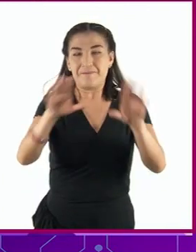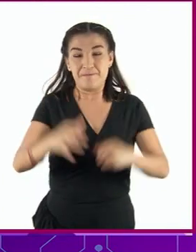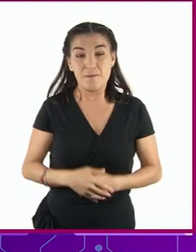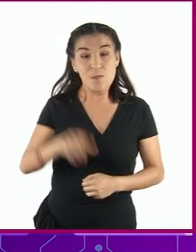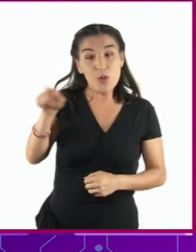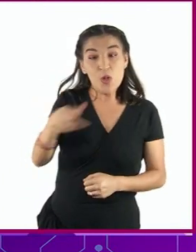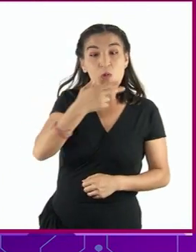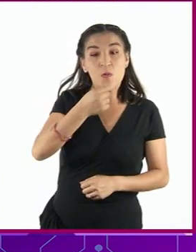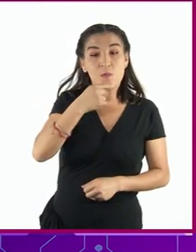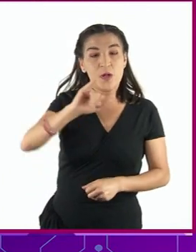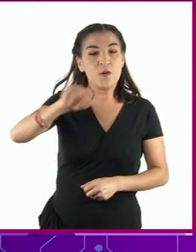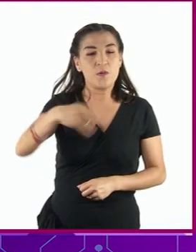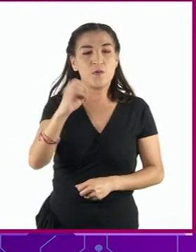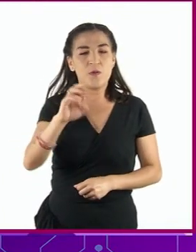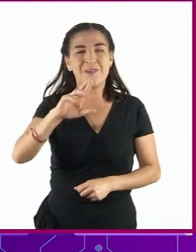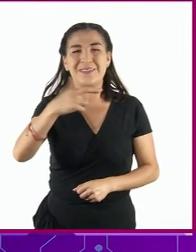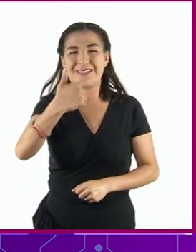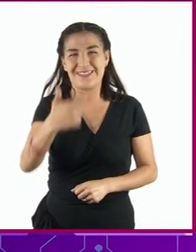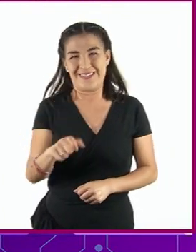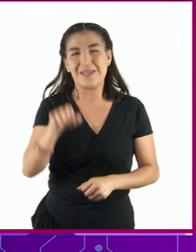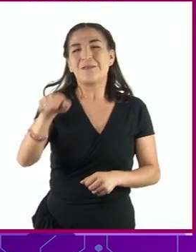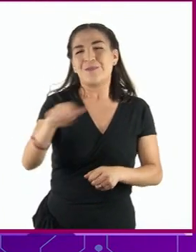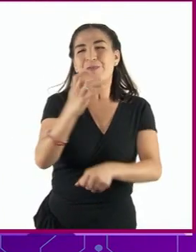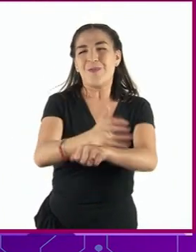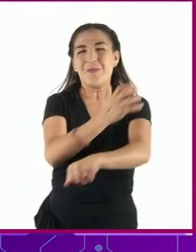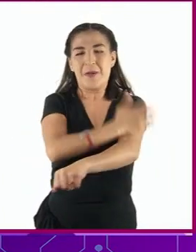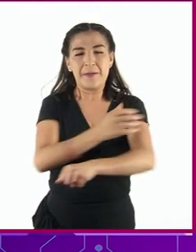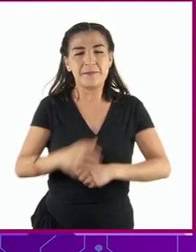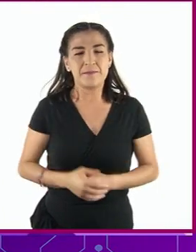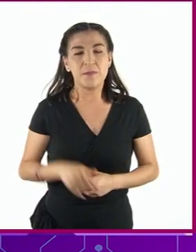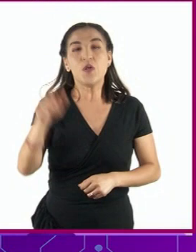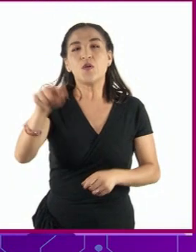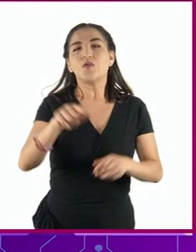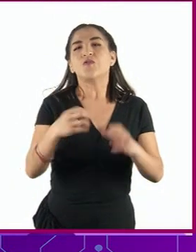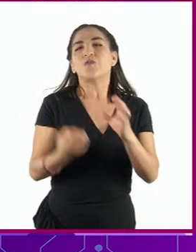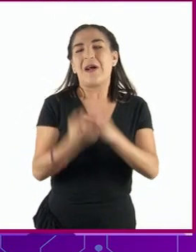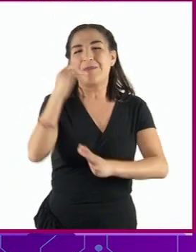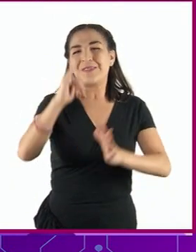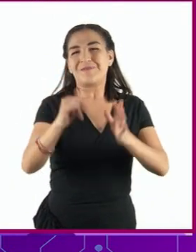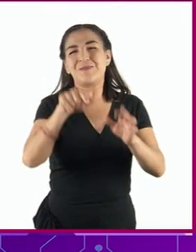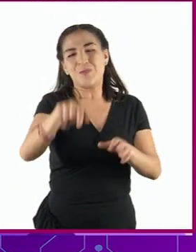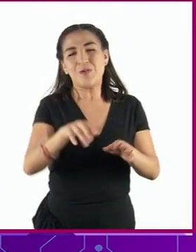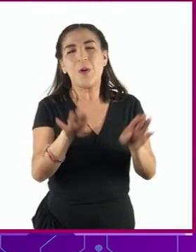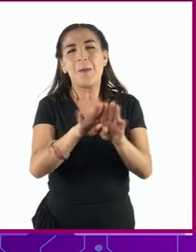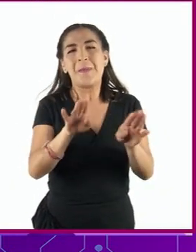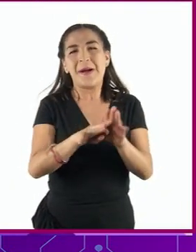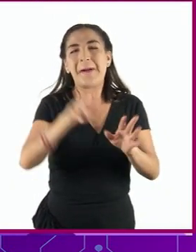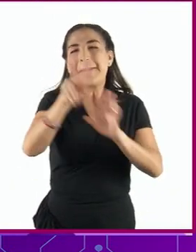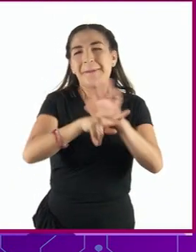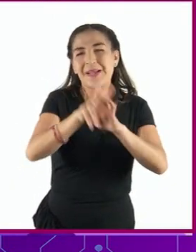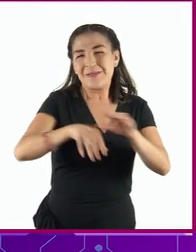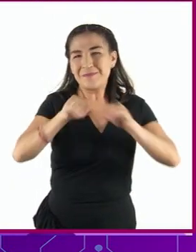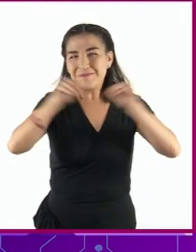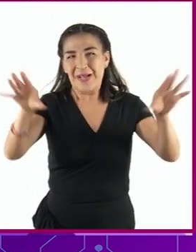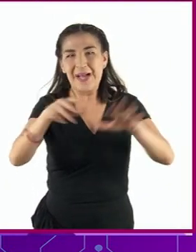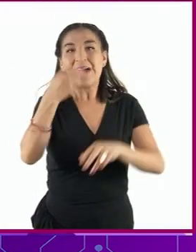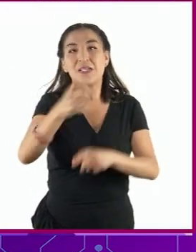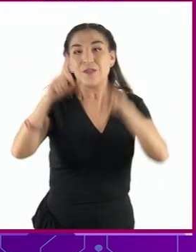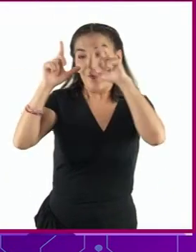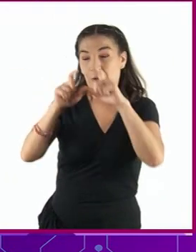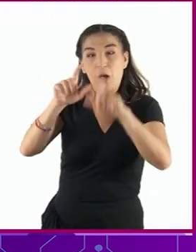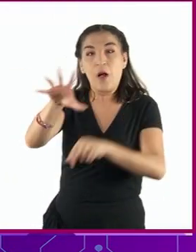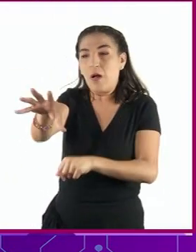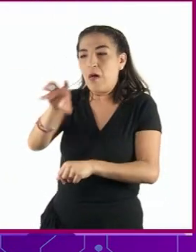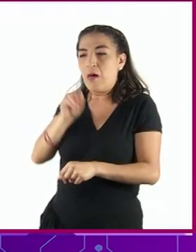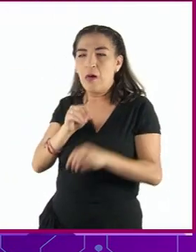Jorge, compañero del club, armó un canal de videos cómicos y tomó sin permiso varias fotos de la página de